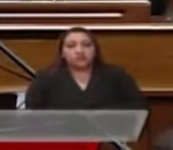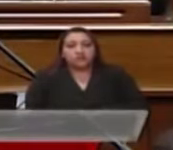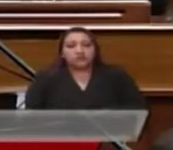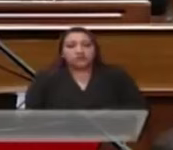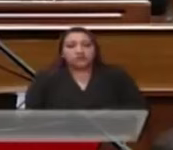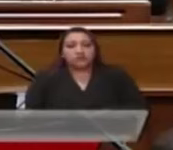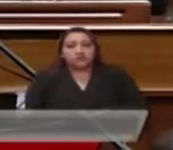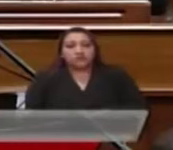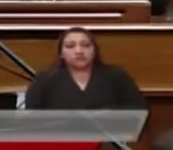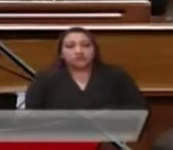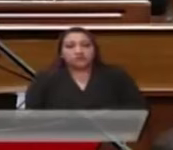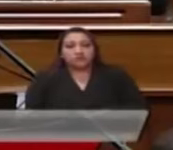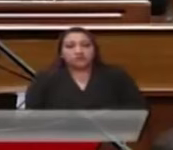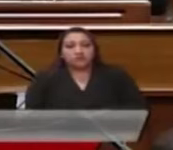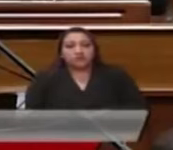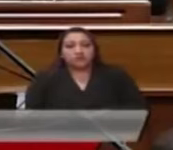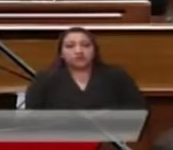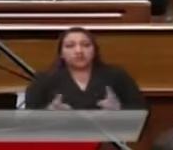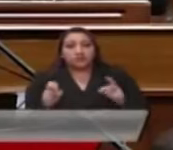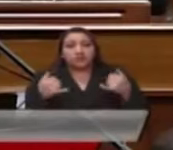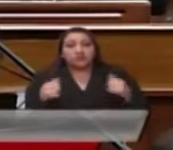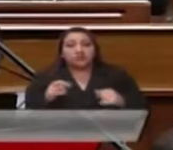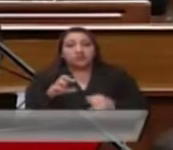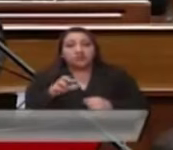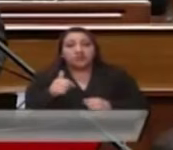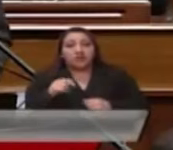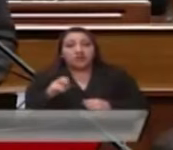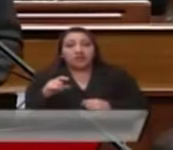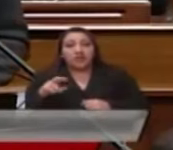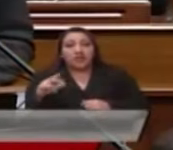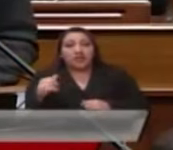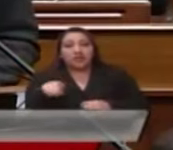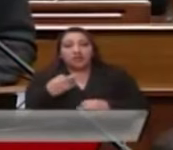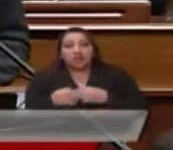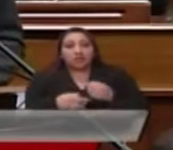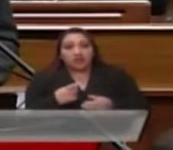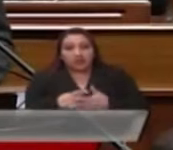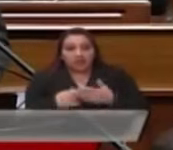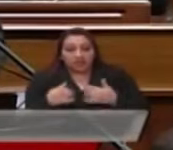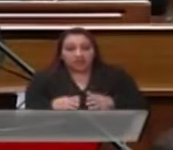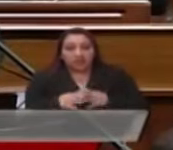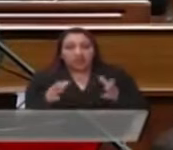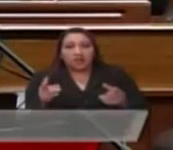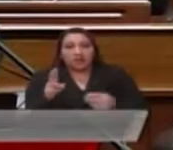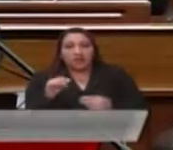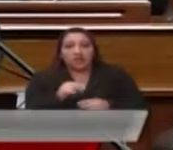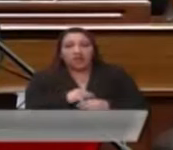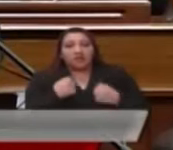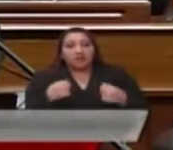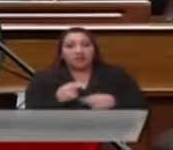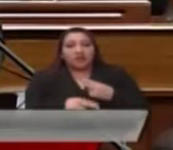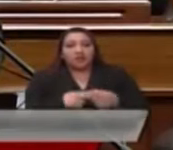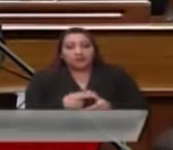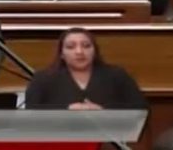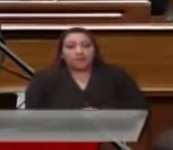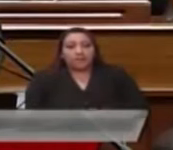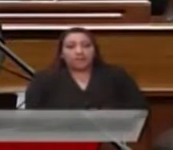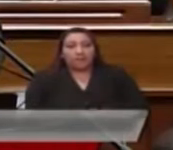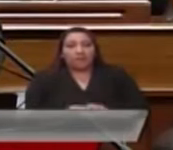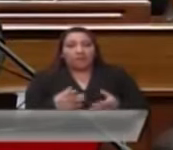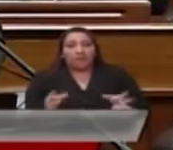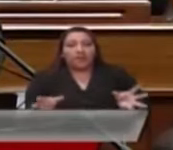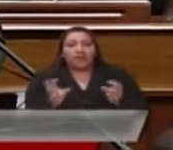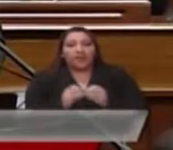Respecto al tema de los Panamericanos, debemos reiterar que se ampliará la Villa Deportiva Nacional, donde